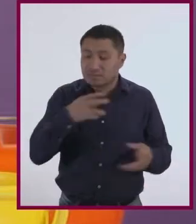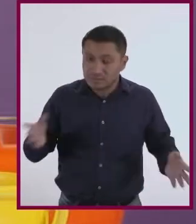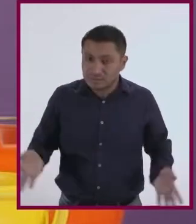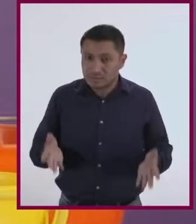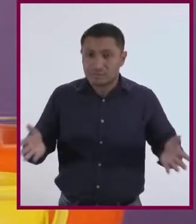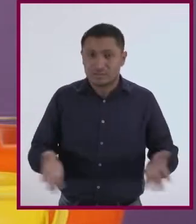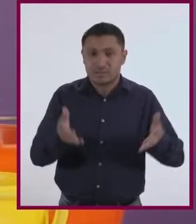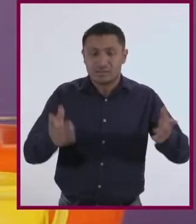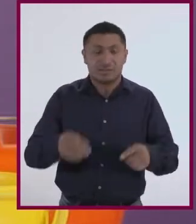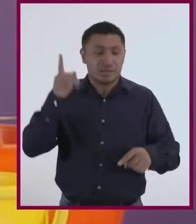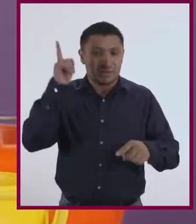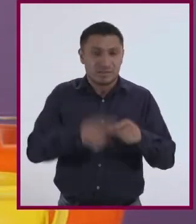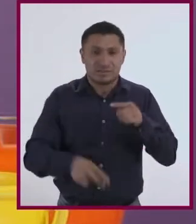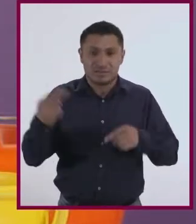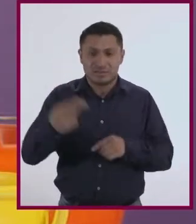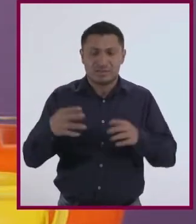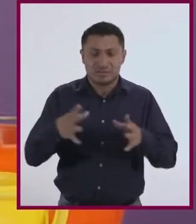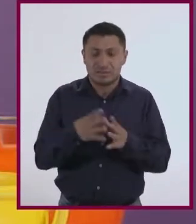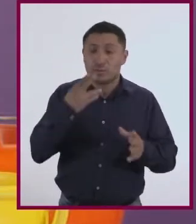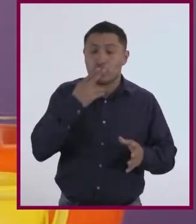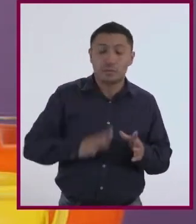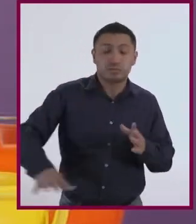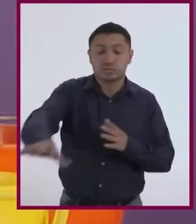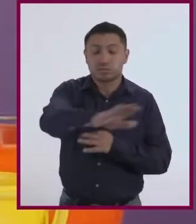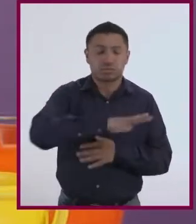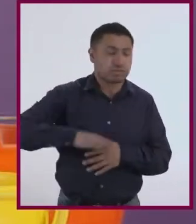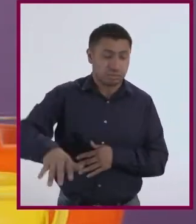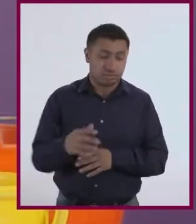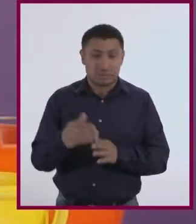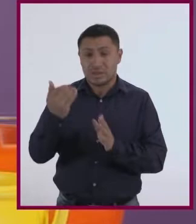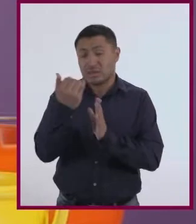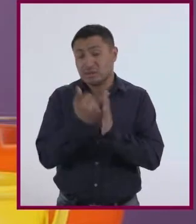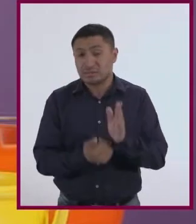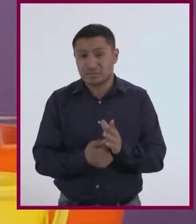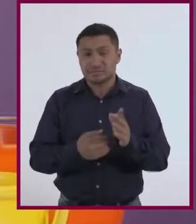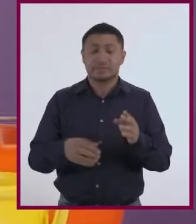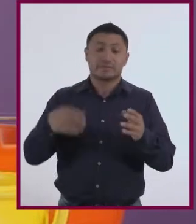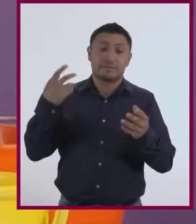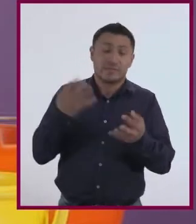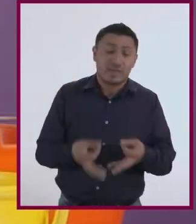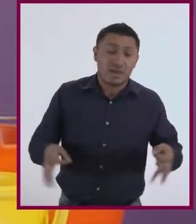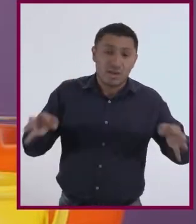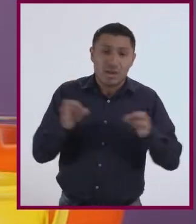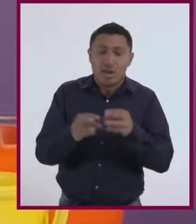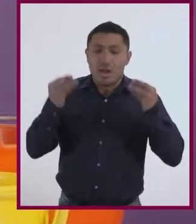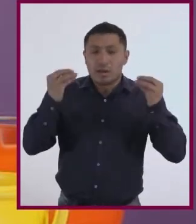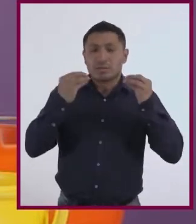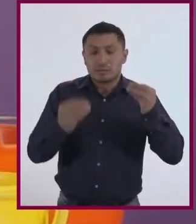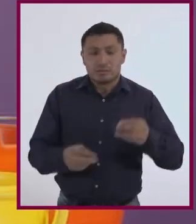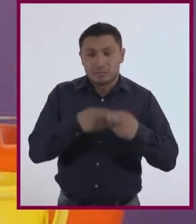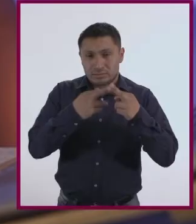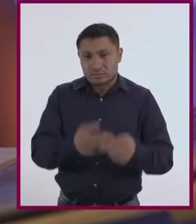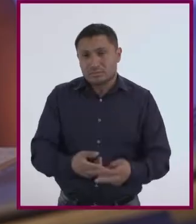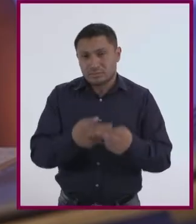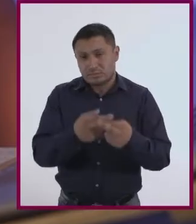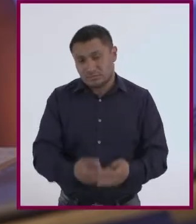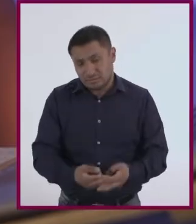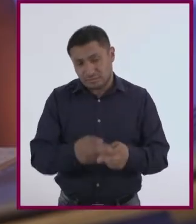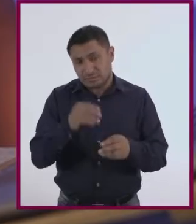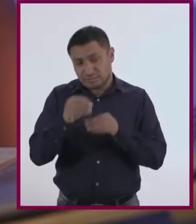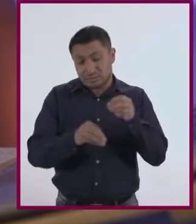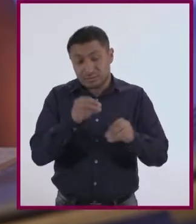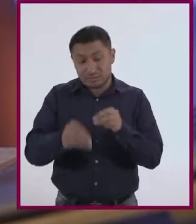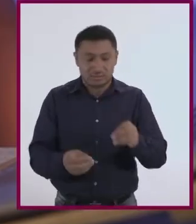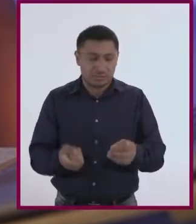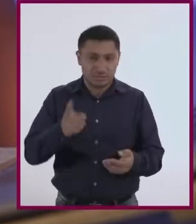eliminan la necesidad de usar grandes superficies terrestres, a recibir volúmenes importantes de desechos y ahí procesarlos. ¿Qué